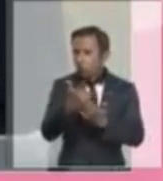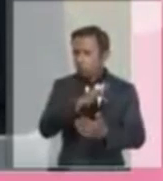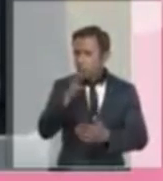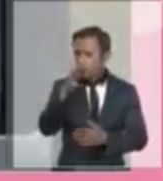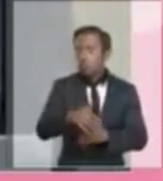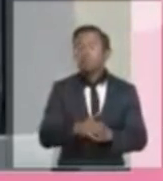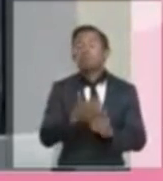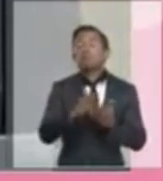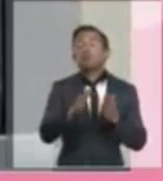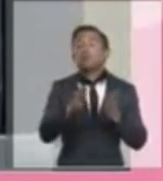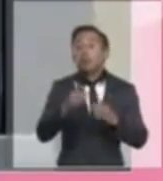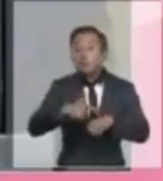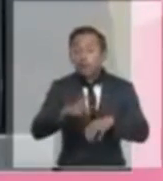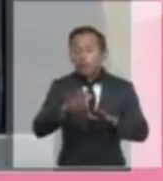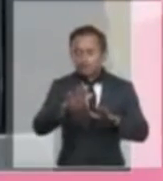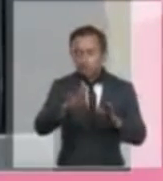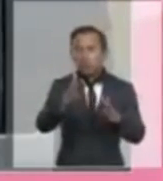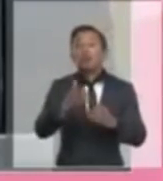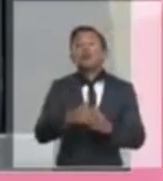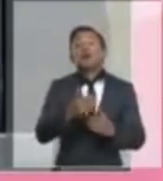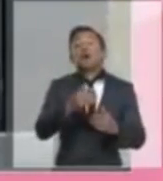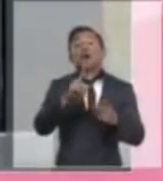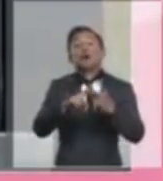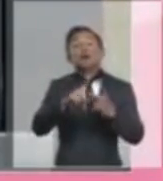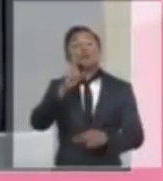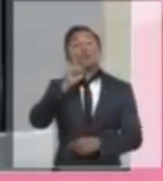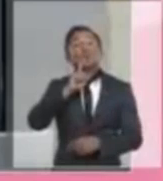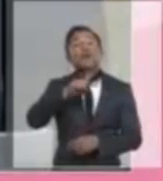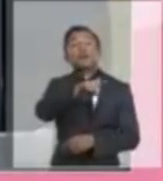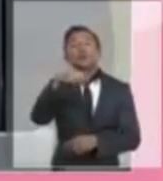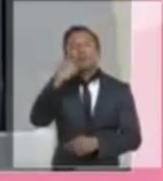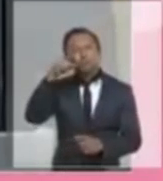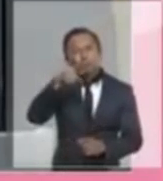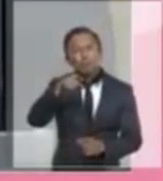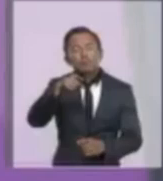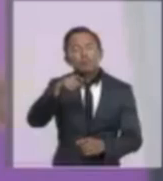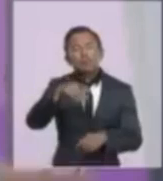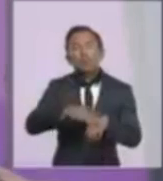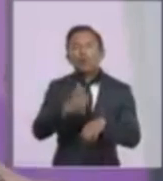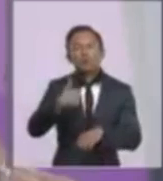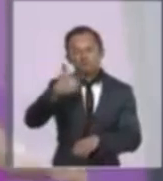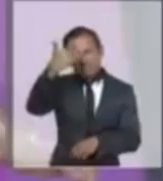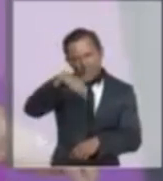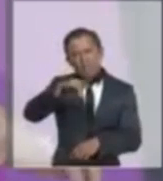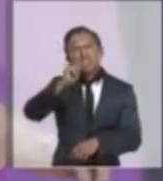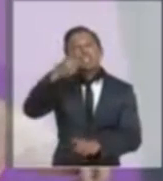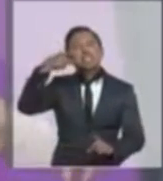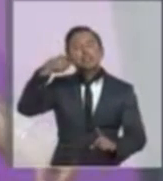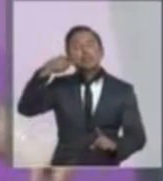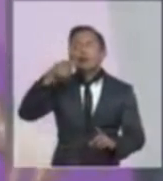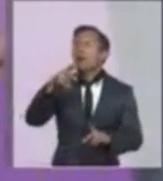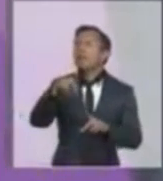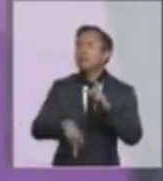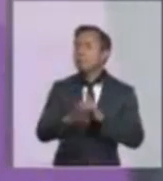referirme también a las mujeres porque sé lo que significa abrirte paso todos los días. Bien, hablaba de un observatorio ciudadano. ¿Con